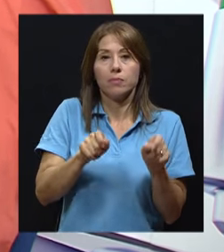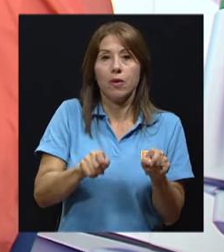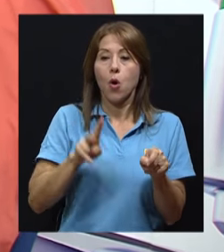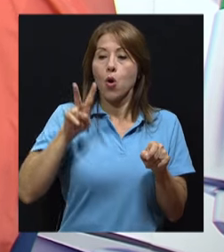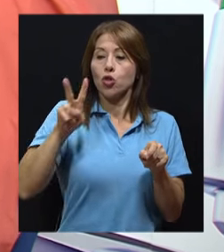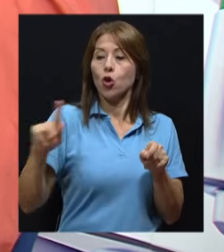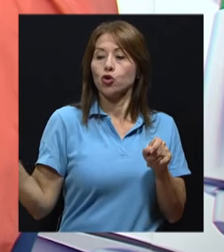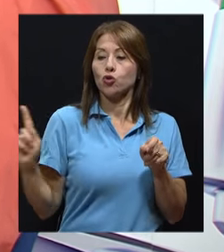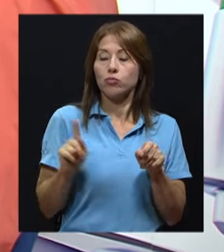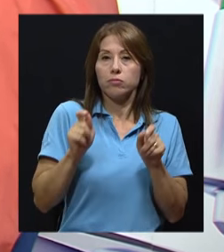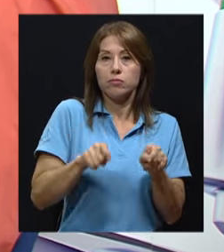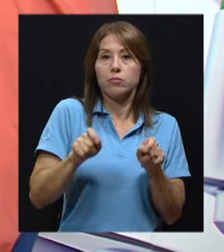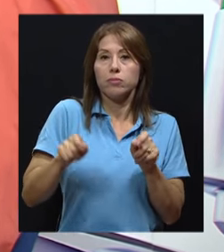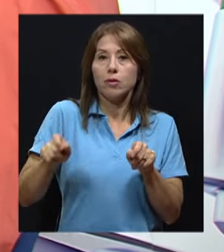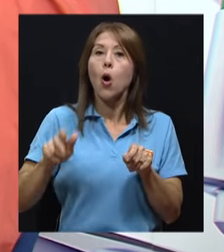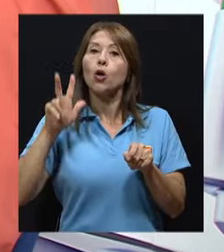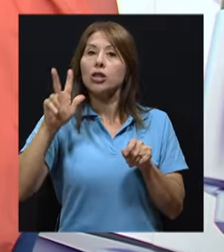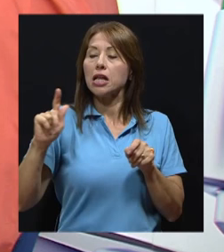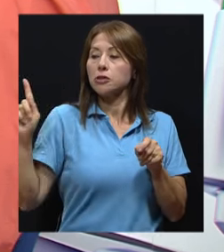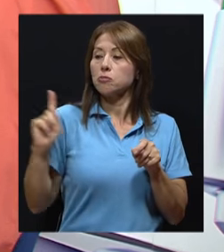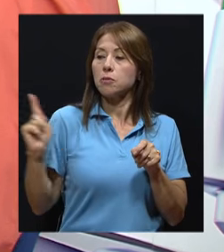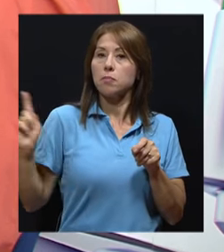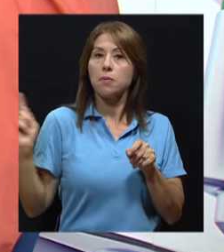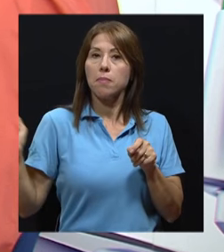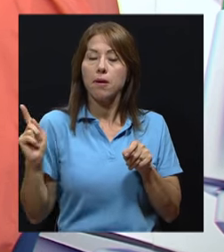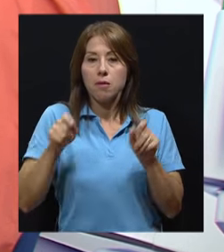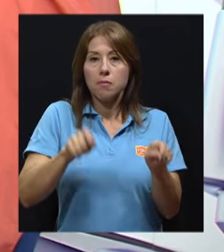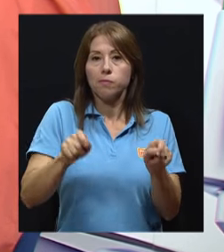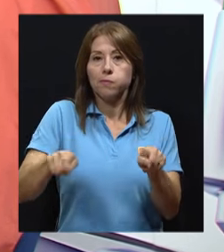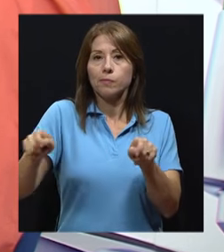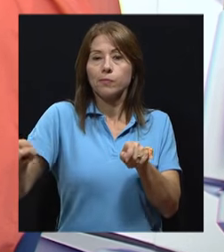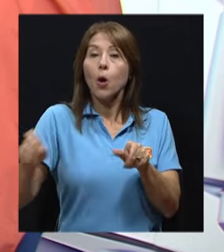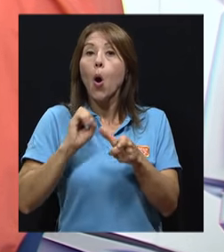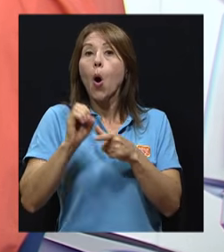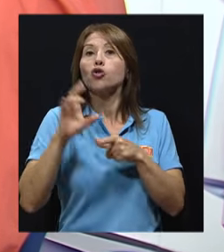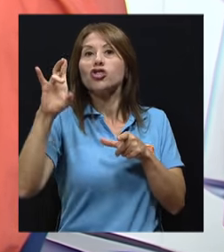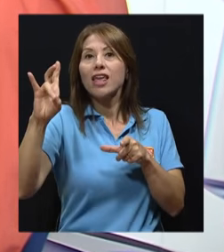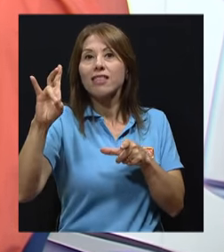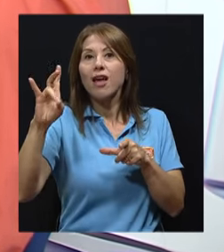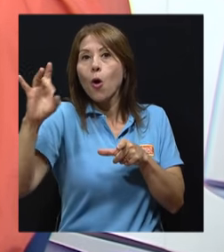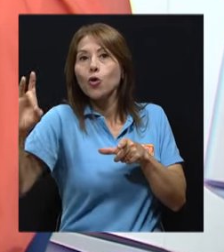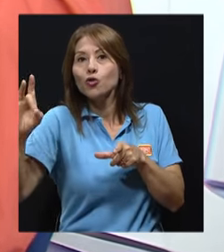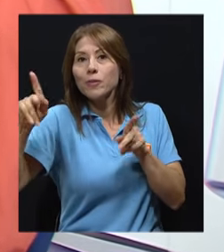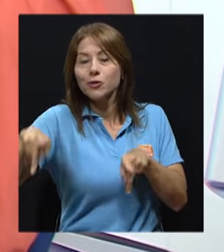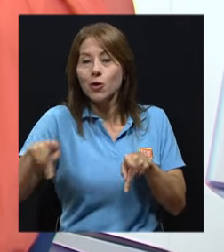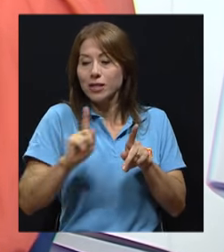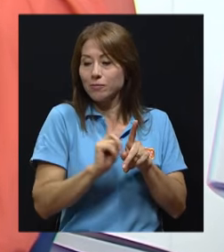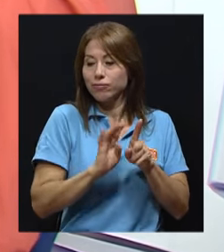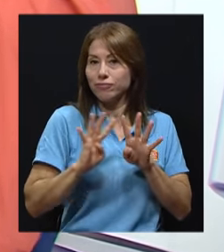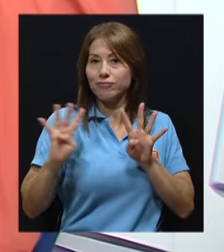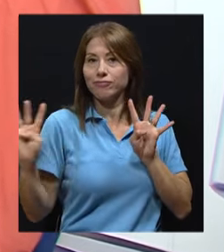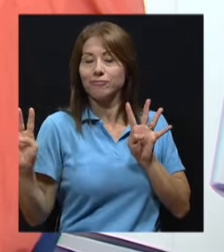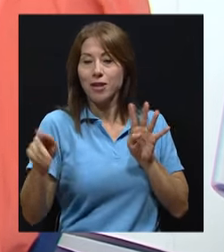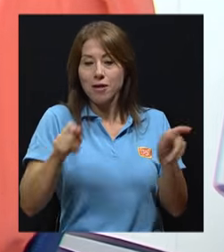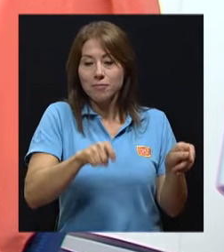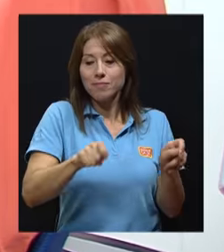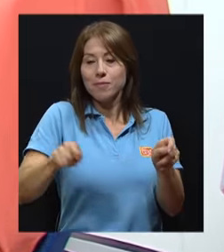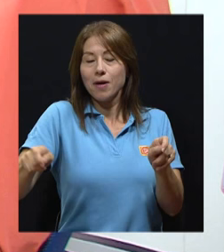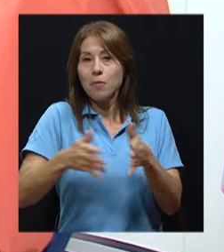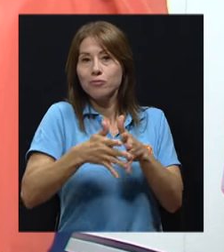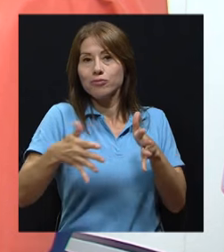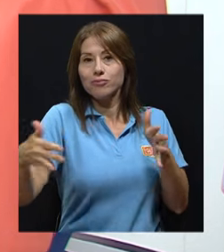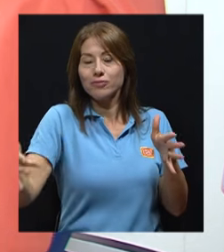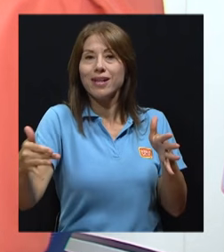tres y de ocho ejecutantes o siete y todas son un legado cultural